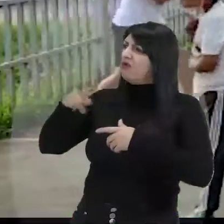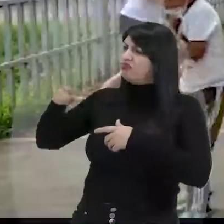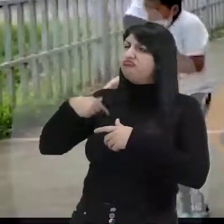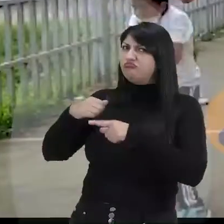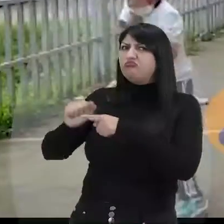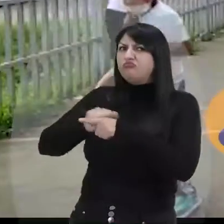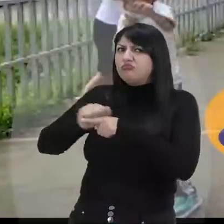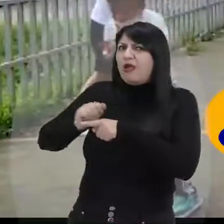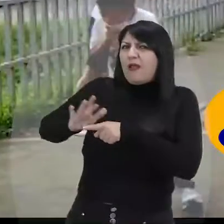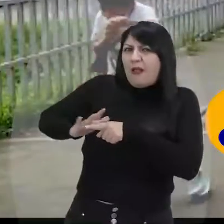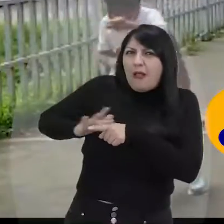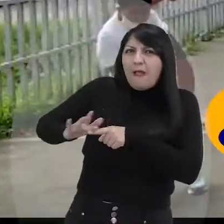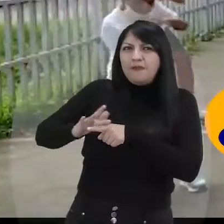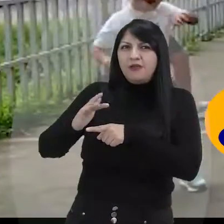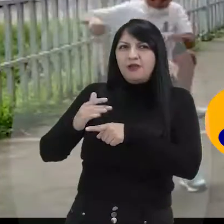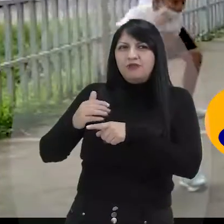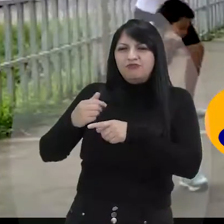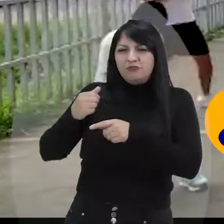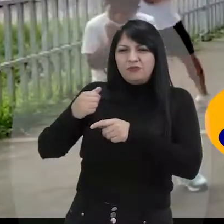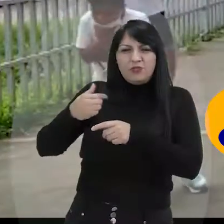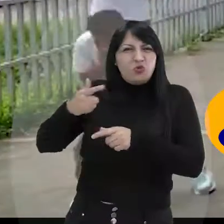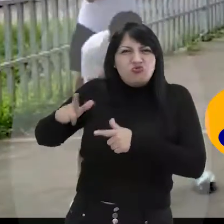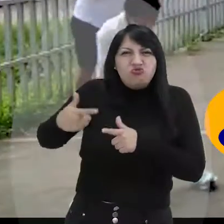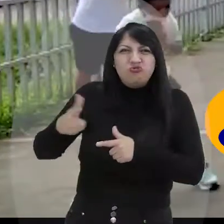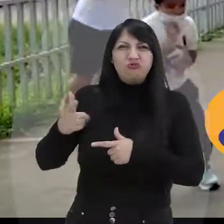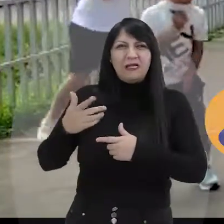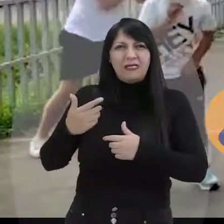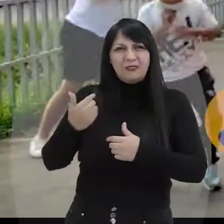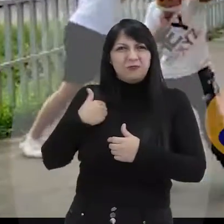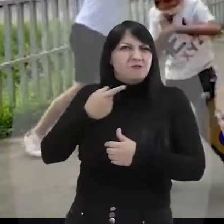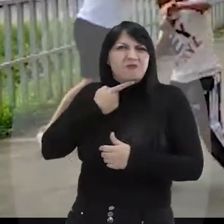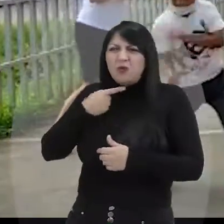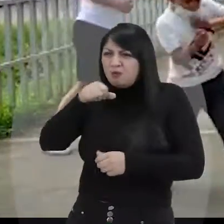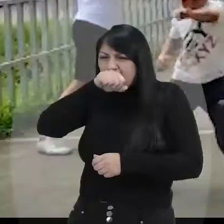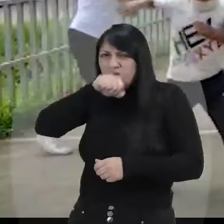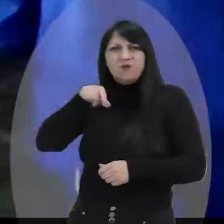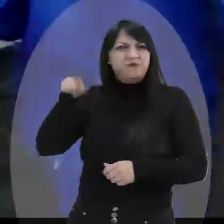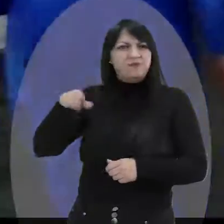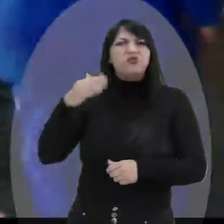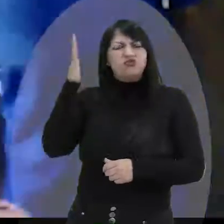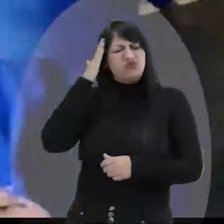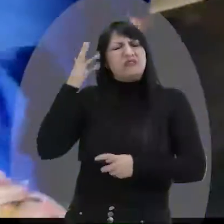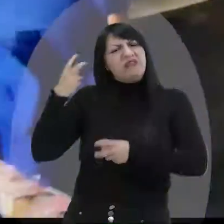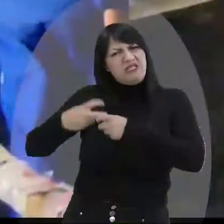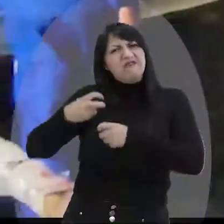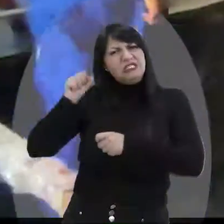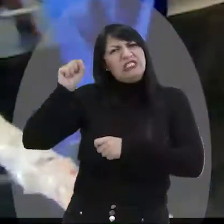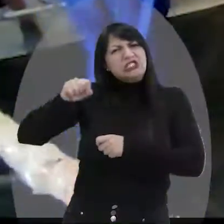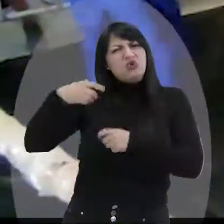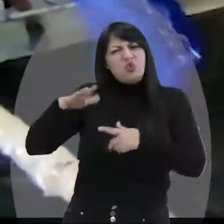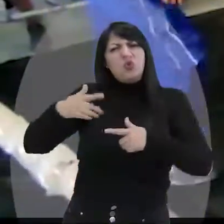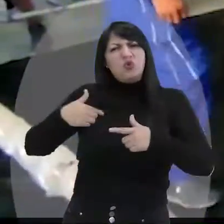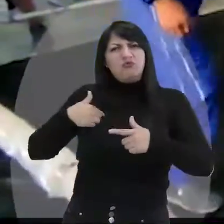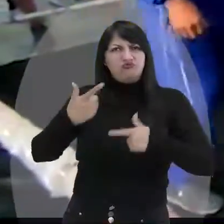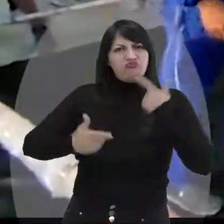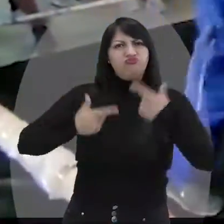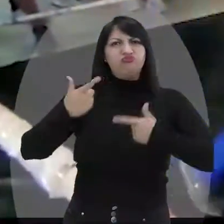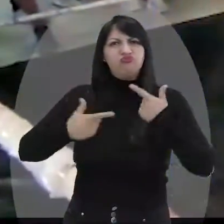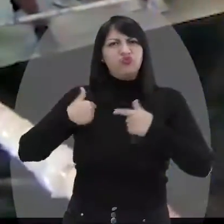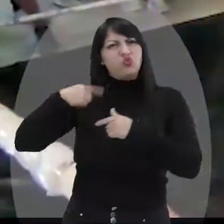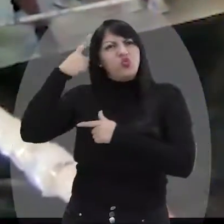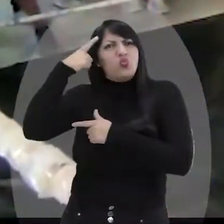seguir entrenando para obtener más triunfos y seguir con lo que me gusta, pues seguir